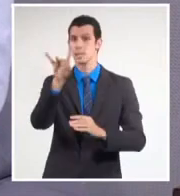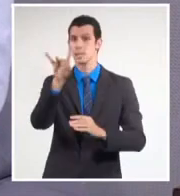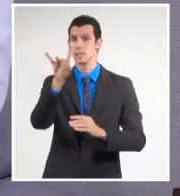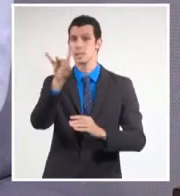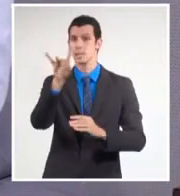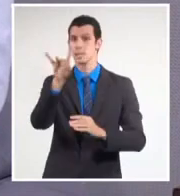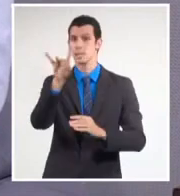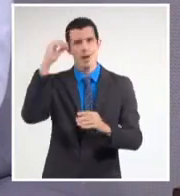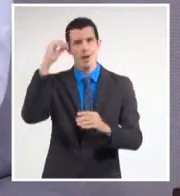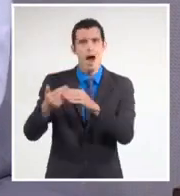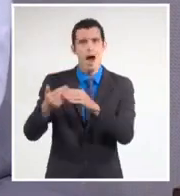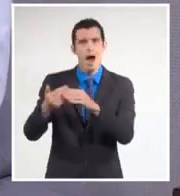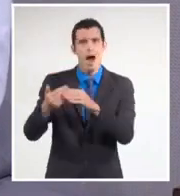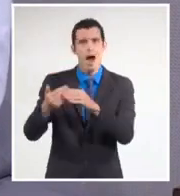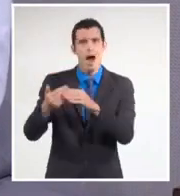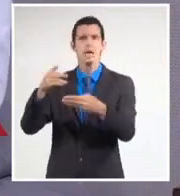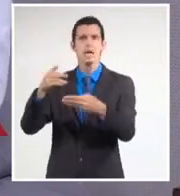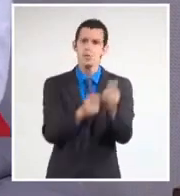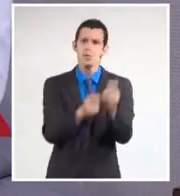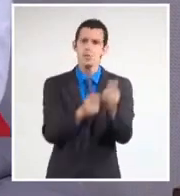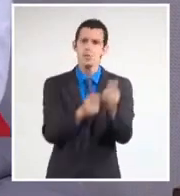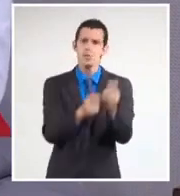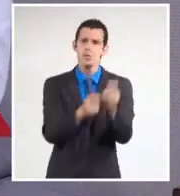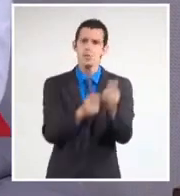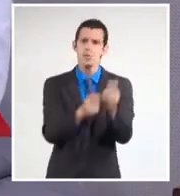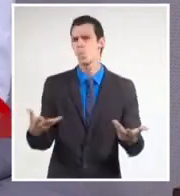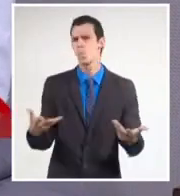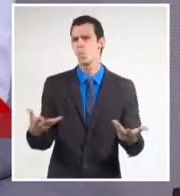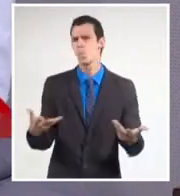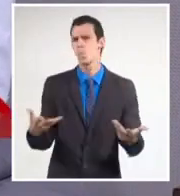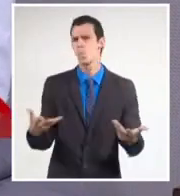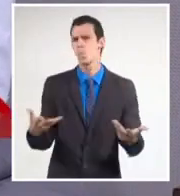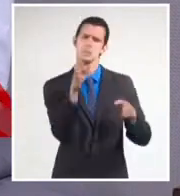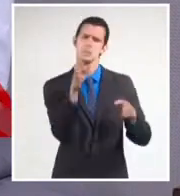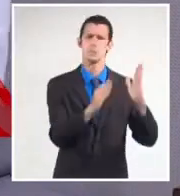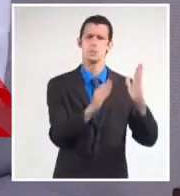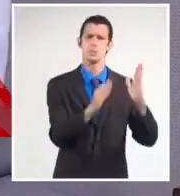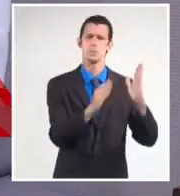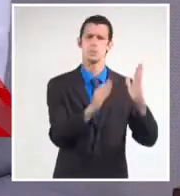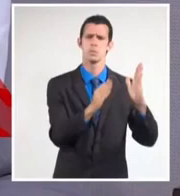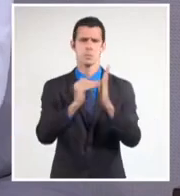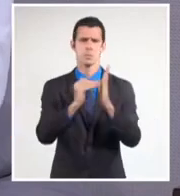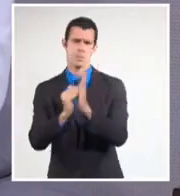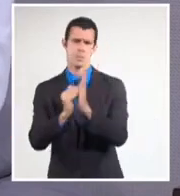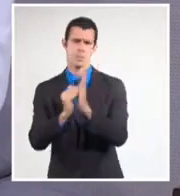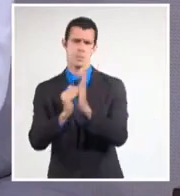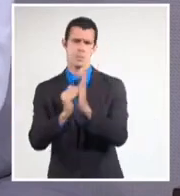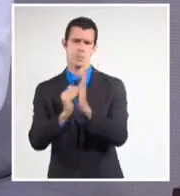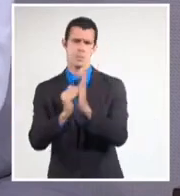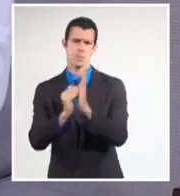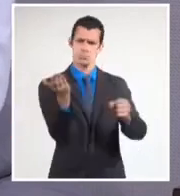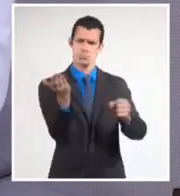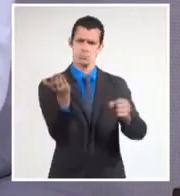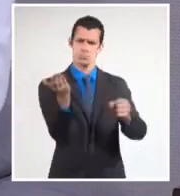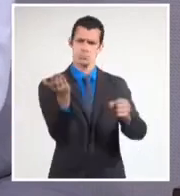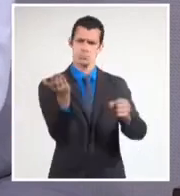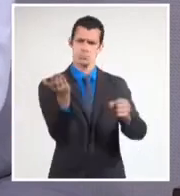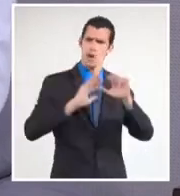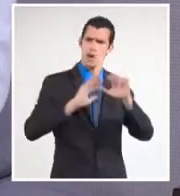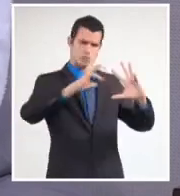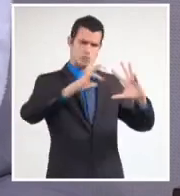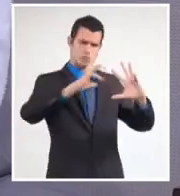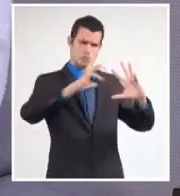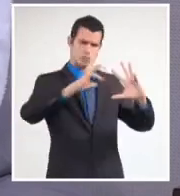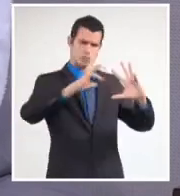importantísimo revitalizar este mundo. Ingenio es otra palabra. Escuché decir a alguien que conoce de centrales que viene